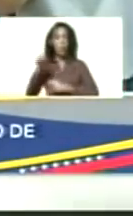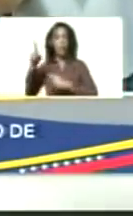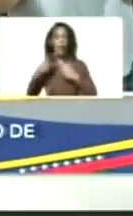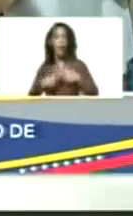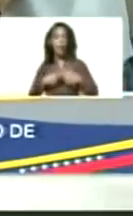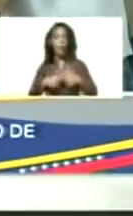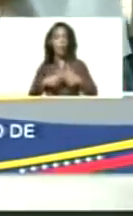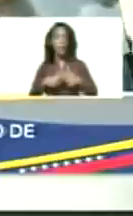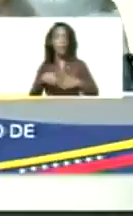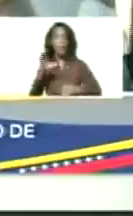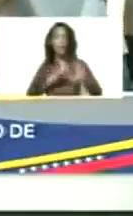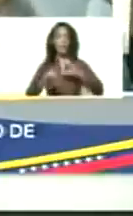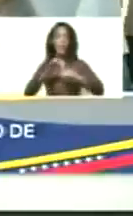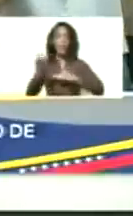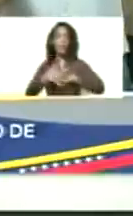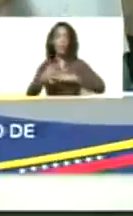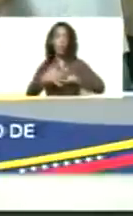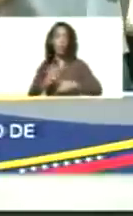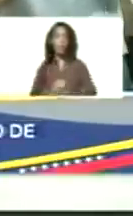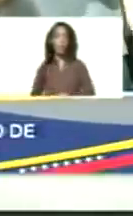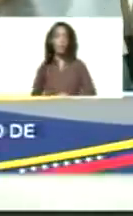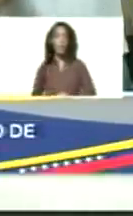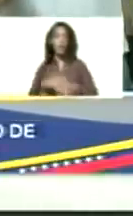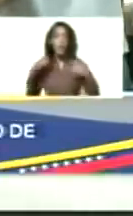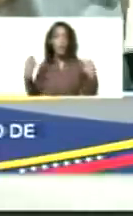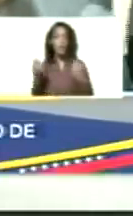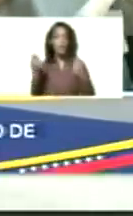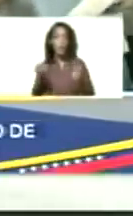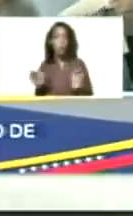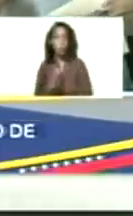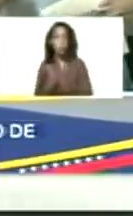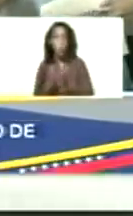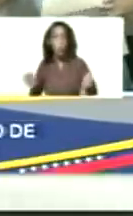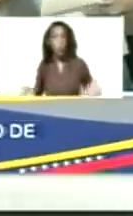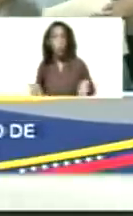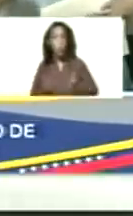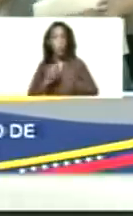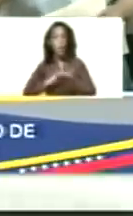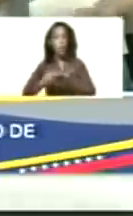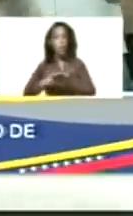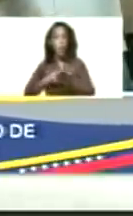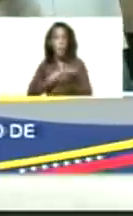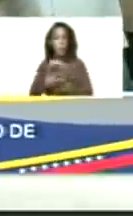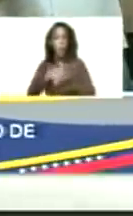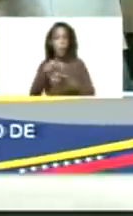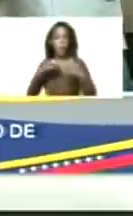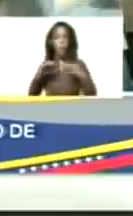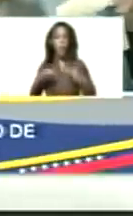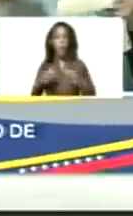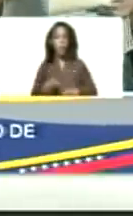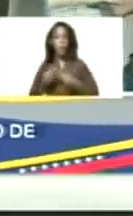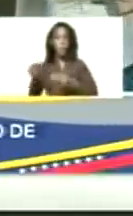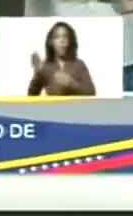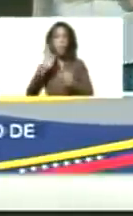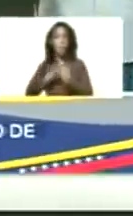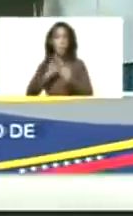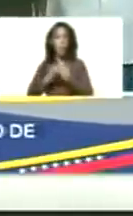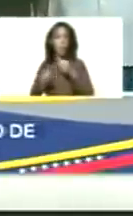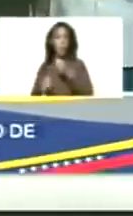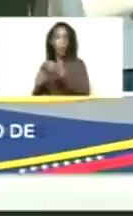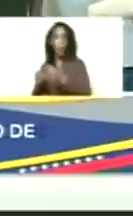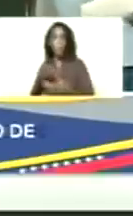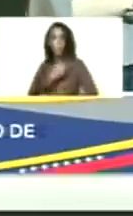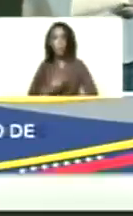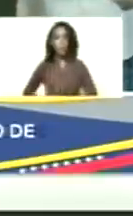herramientas científico-tecnológicas, de la innovación, de la reingeniería, para resolver los problemas cotidianos. Le damos el derecho de palabra, presidente,